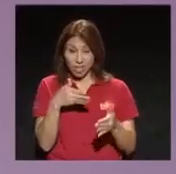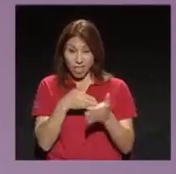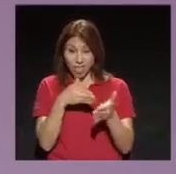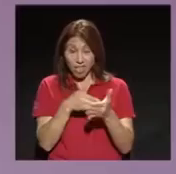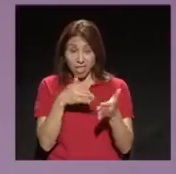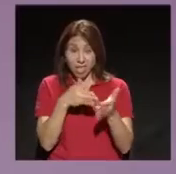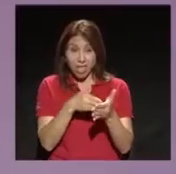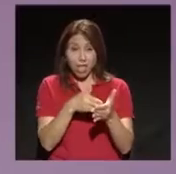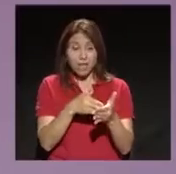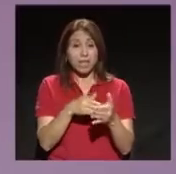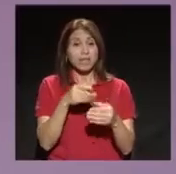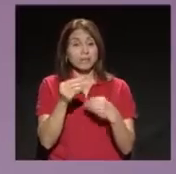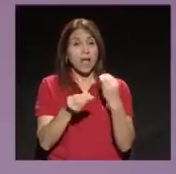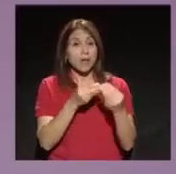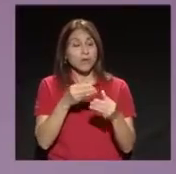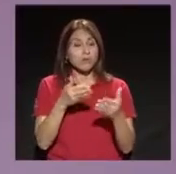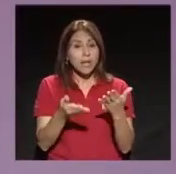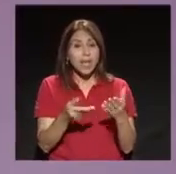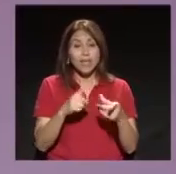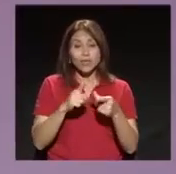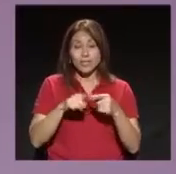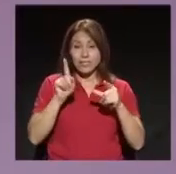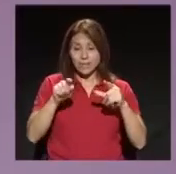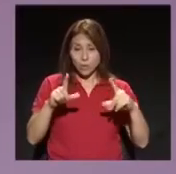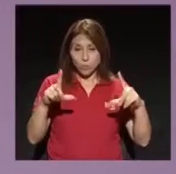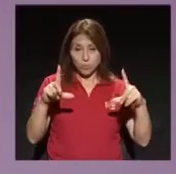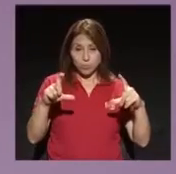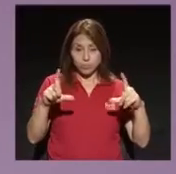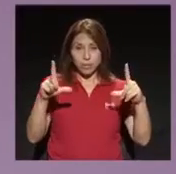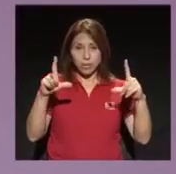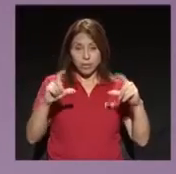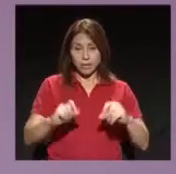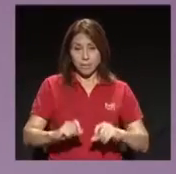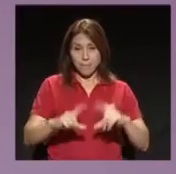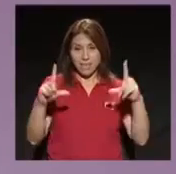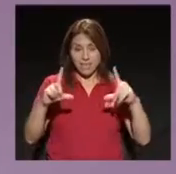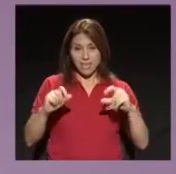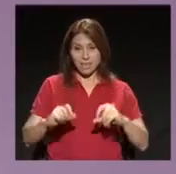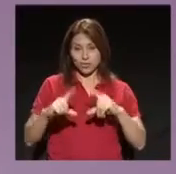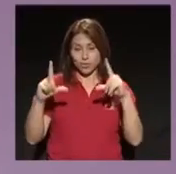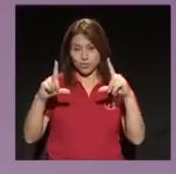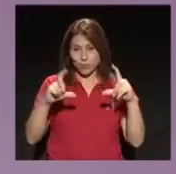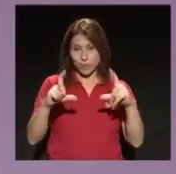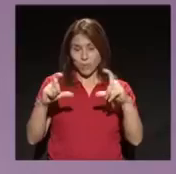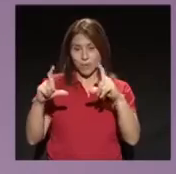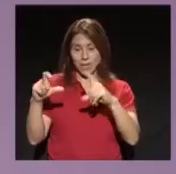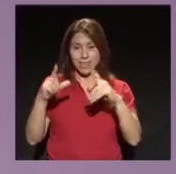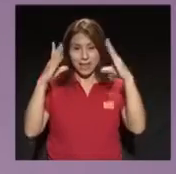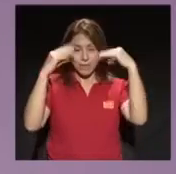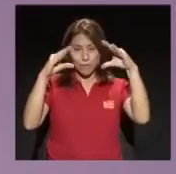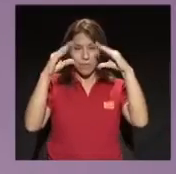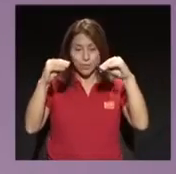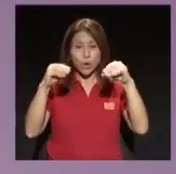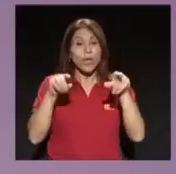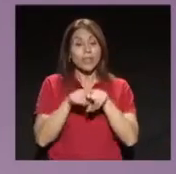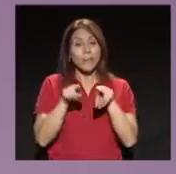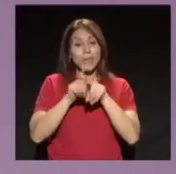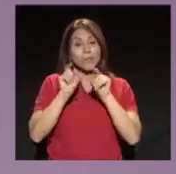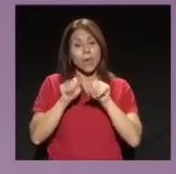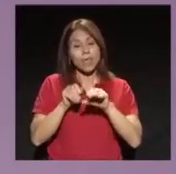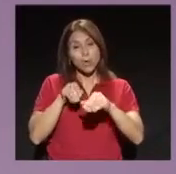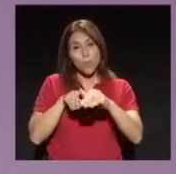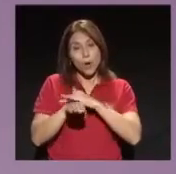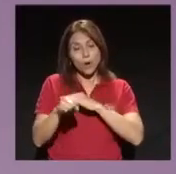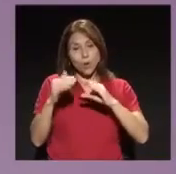de la información o los correos se guardan, porque eso sí se considera como una evidencia. Nada en este momento, es lo